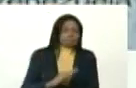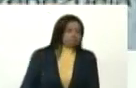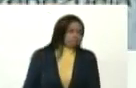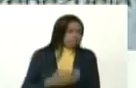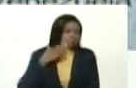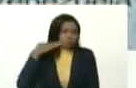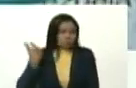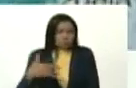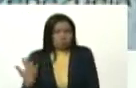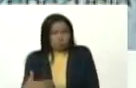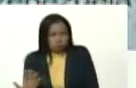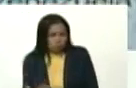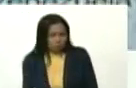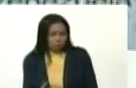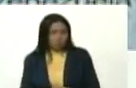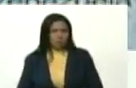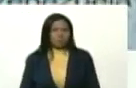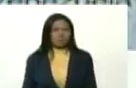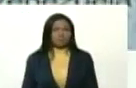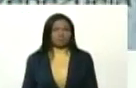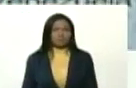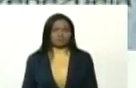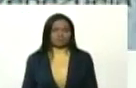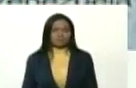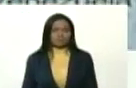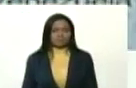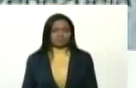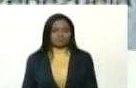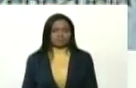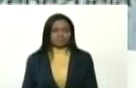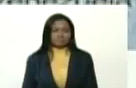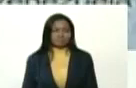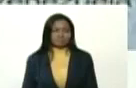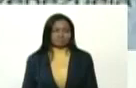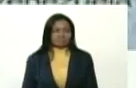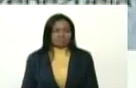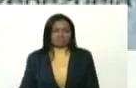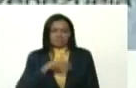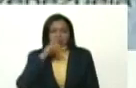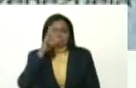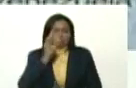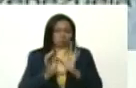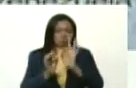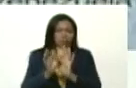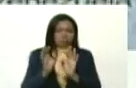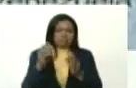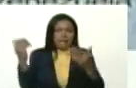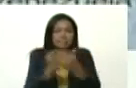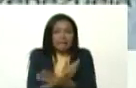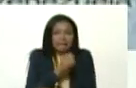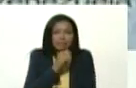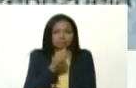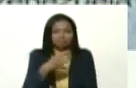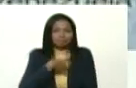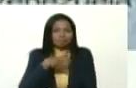Le cayó la pava macha. No se la va a quitar nadie. Allá él